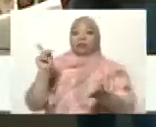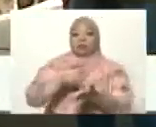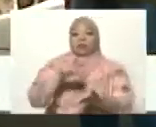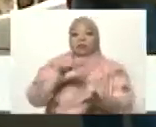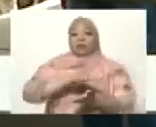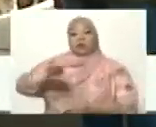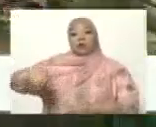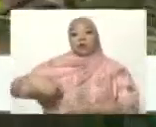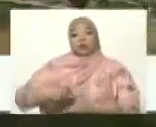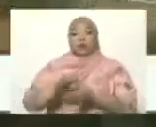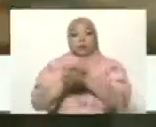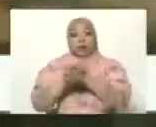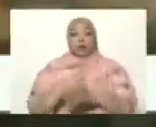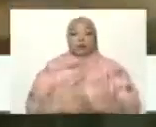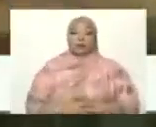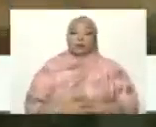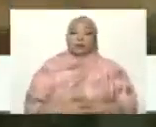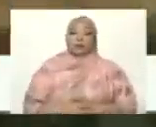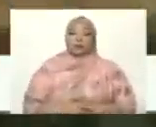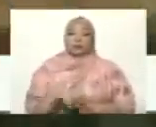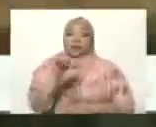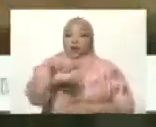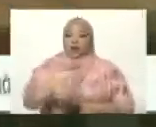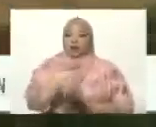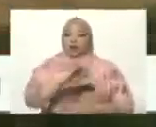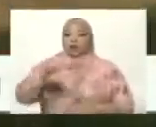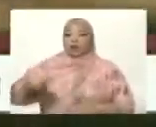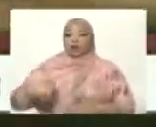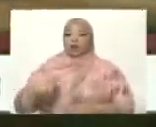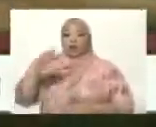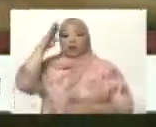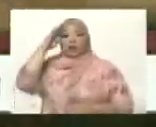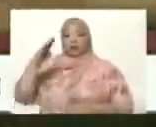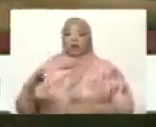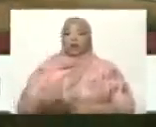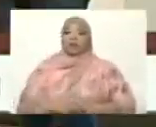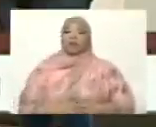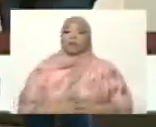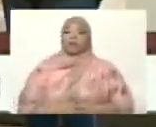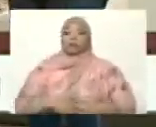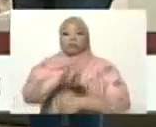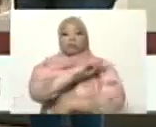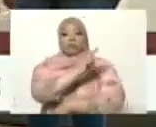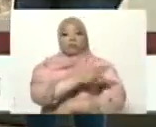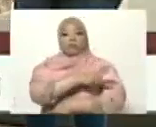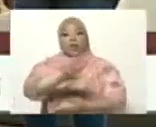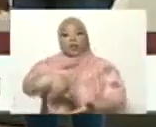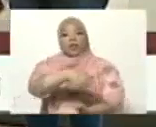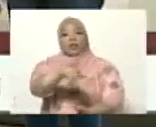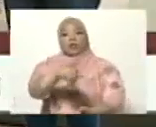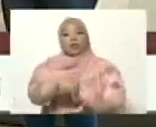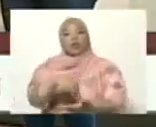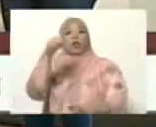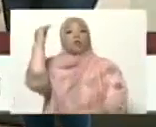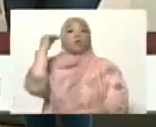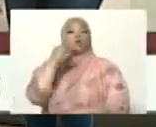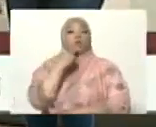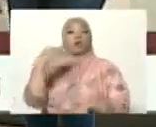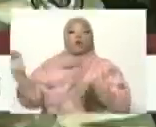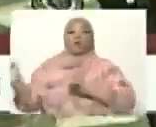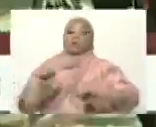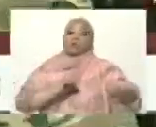brigadas, ¿no es así, Yelixia? Así es. Bueno, ¿qué tenemos acá? Nuestra milicia, la Fuerza Armada Nacional Bolivariana. Está el